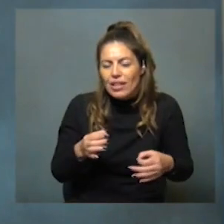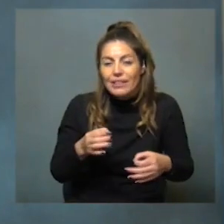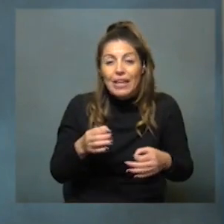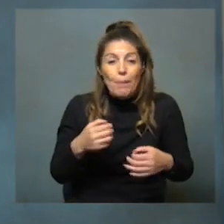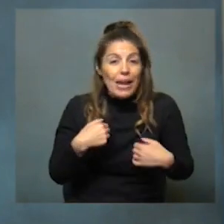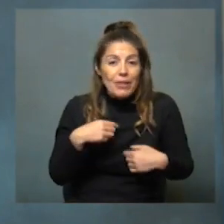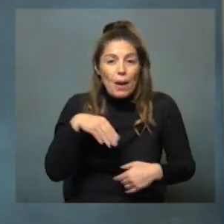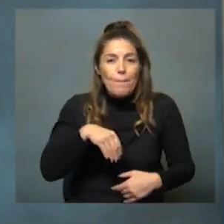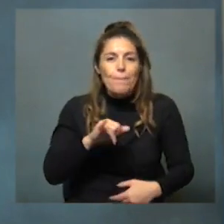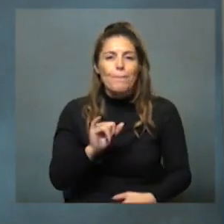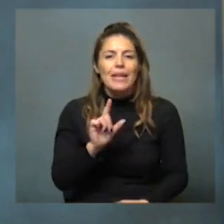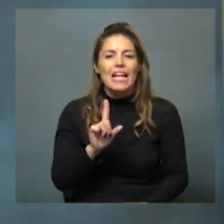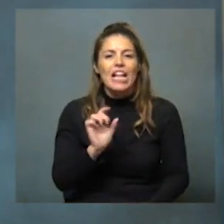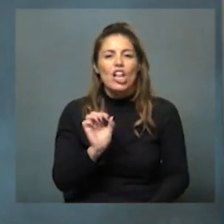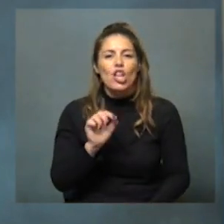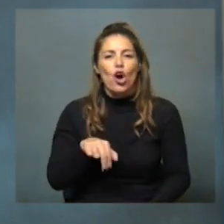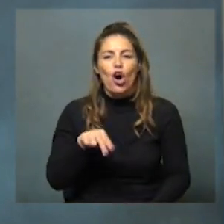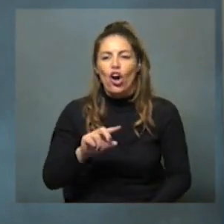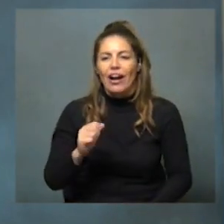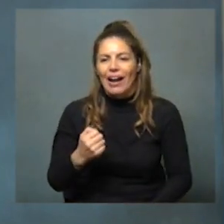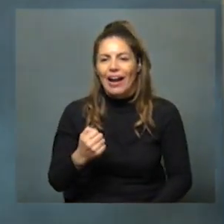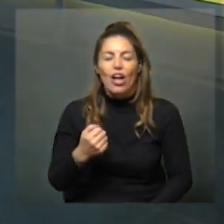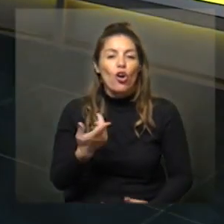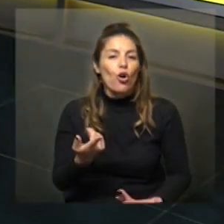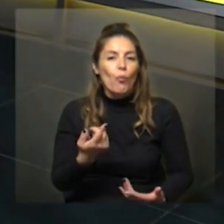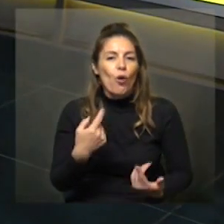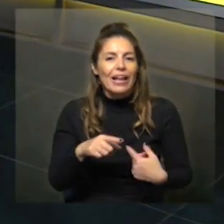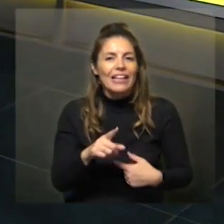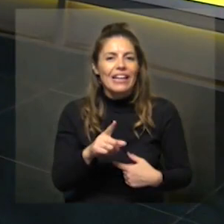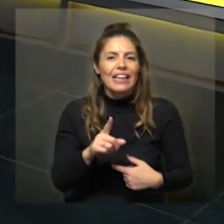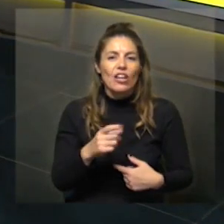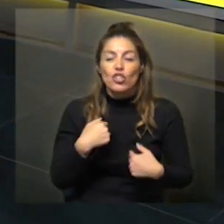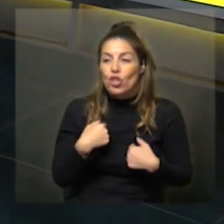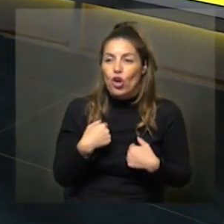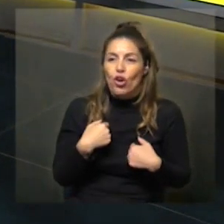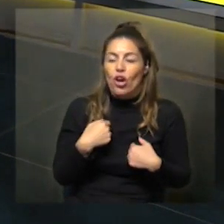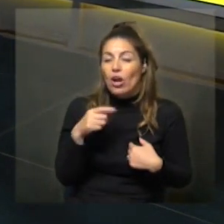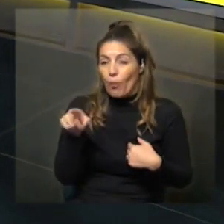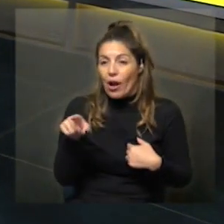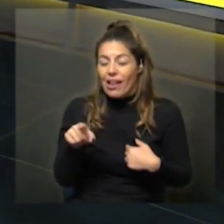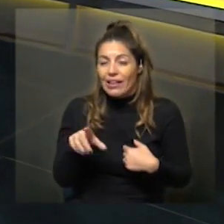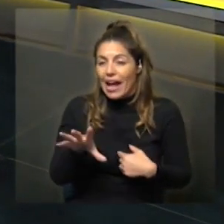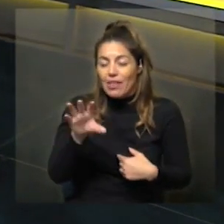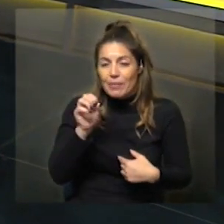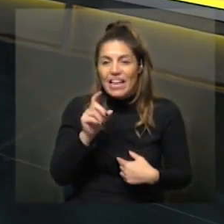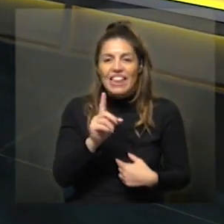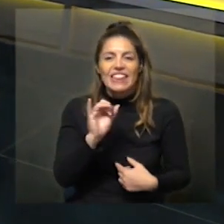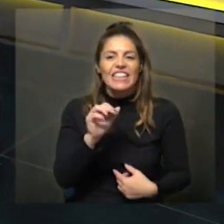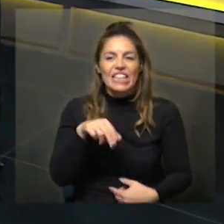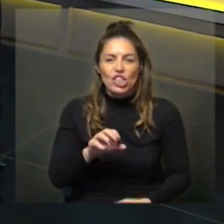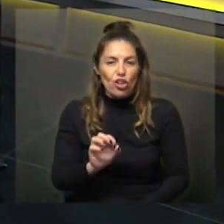milonga, ¿viste? Una vez, claro, como alguien como discípulo de Dino, admirador como él, siempre estuvo